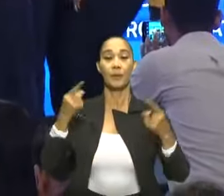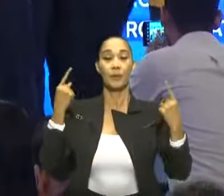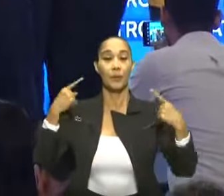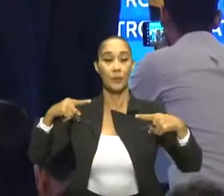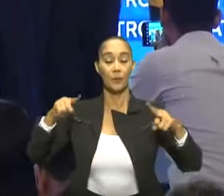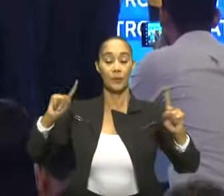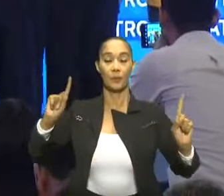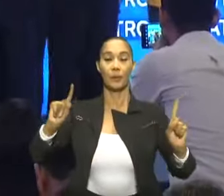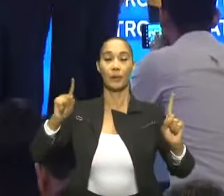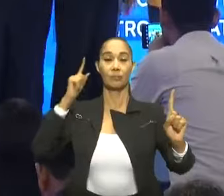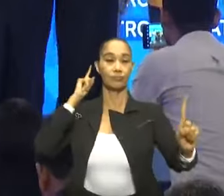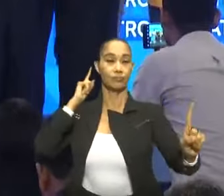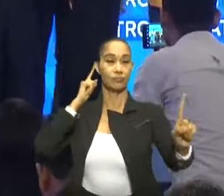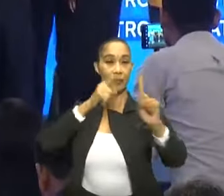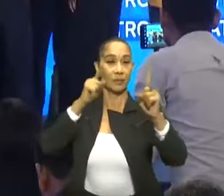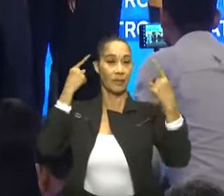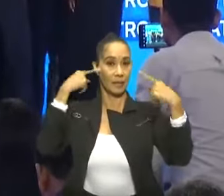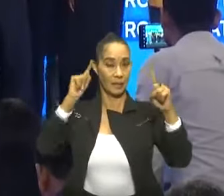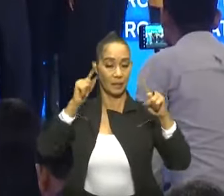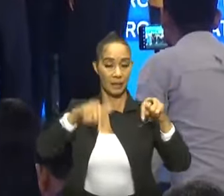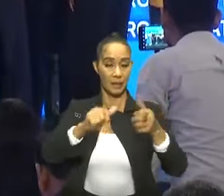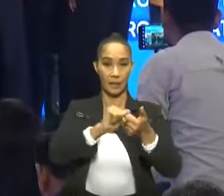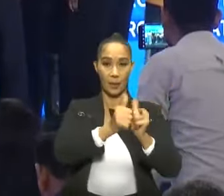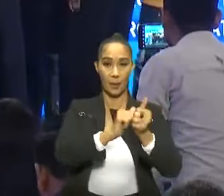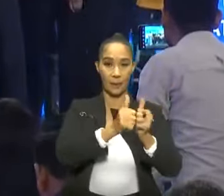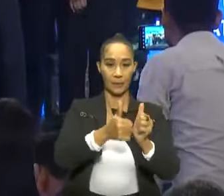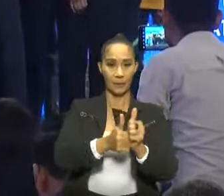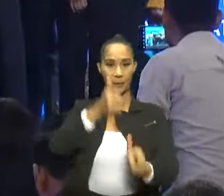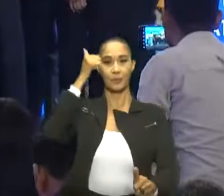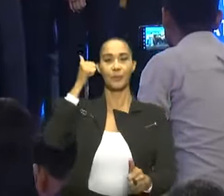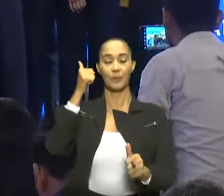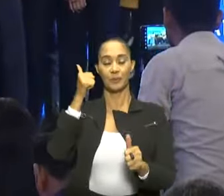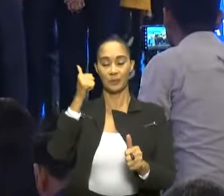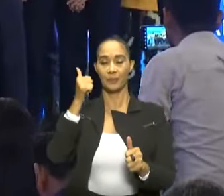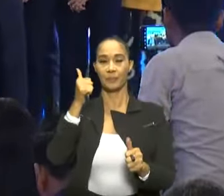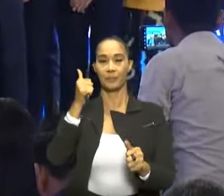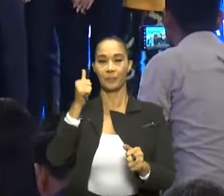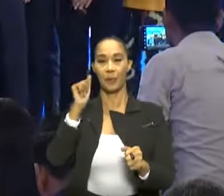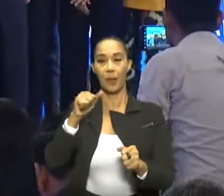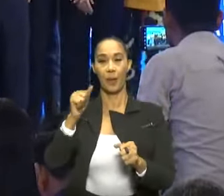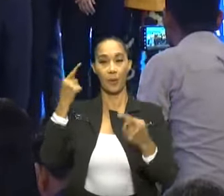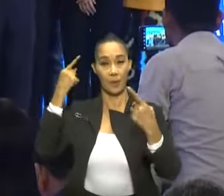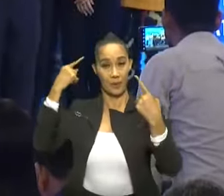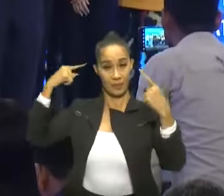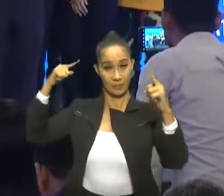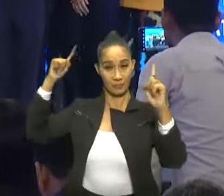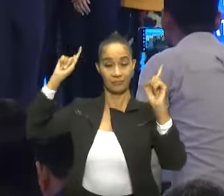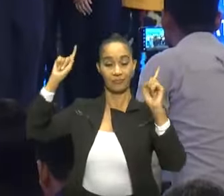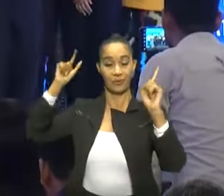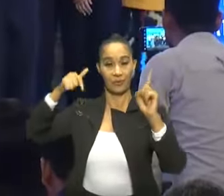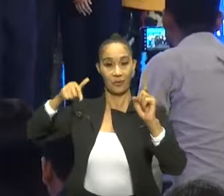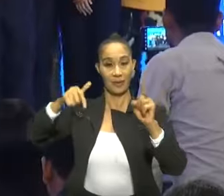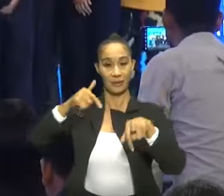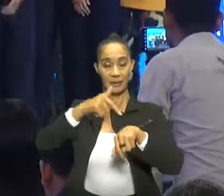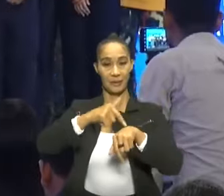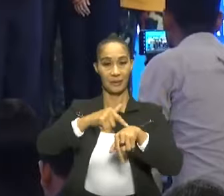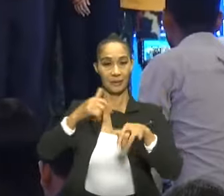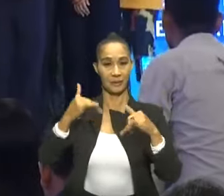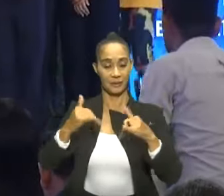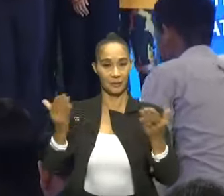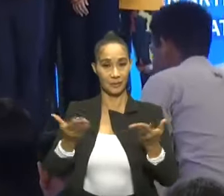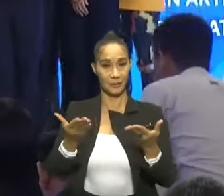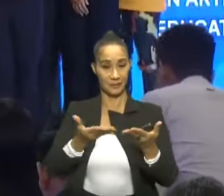alcanzado los desafíos propuestos en esta competencia y han salido aireosos en este momento